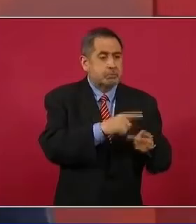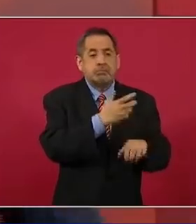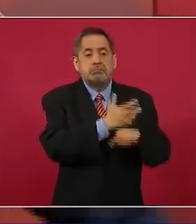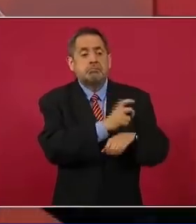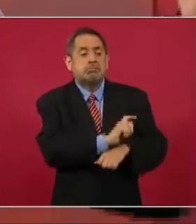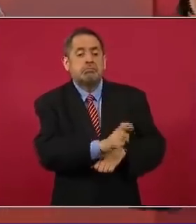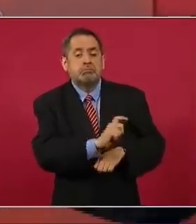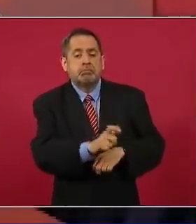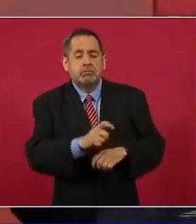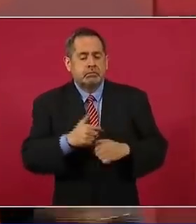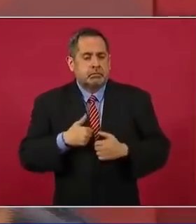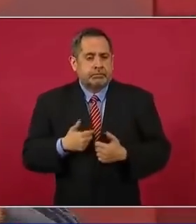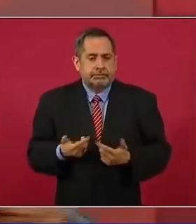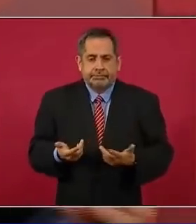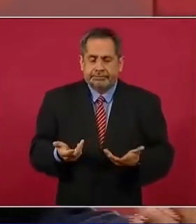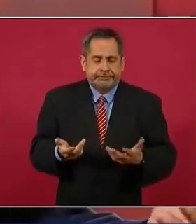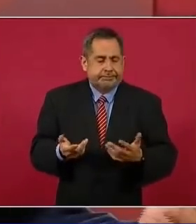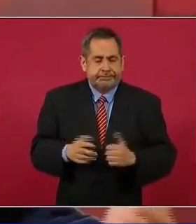O sea,